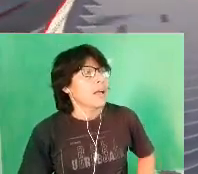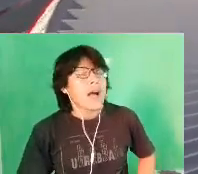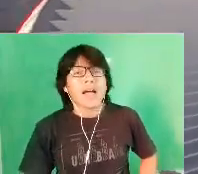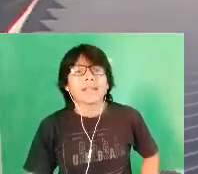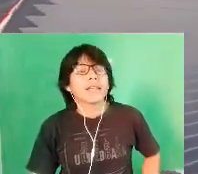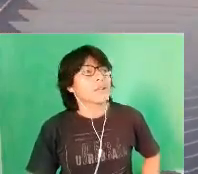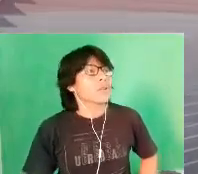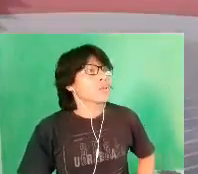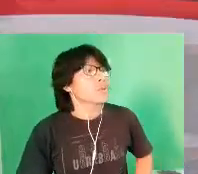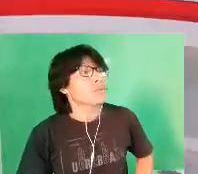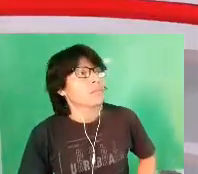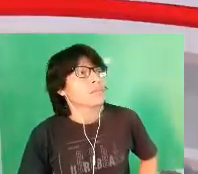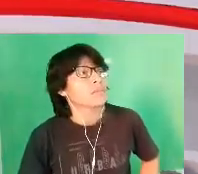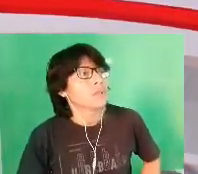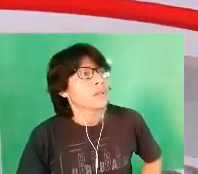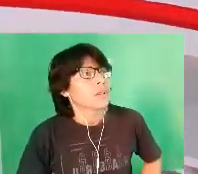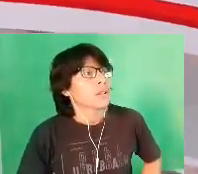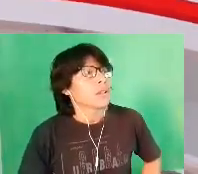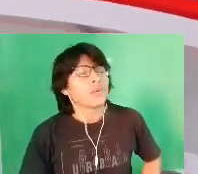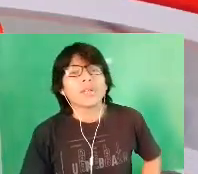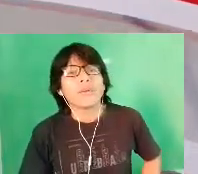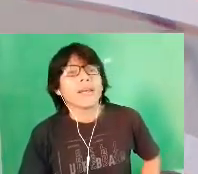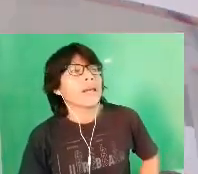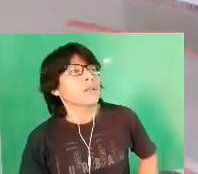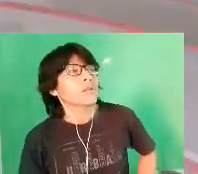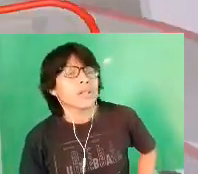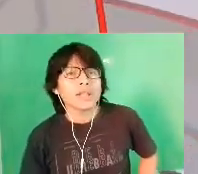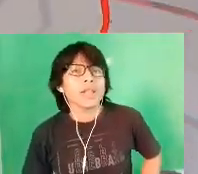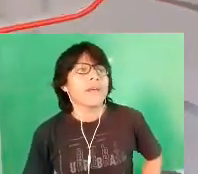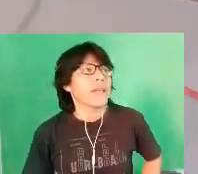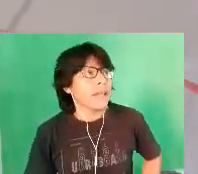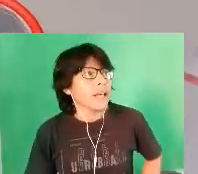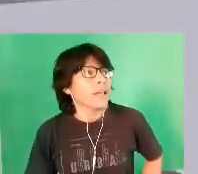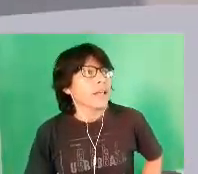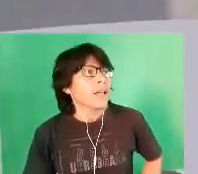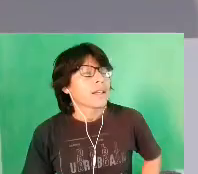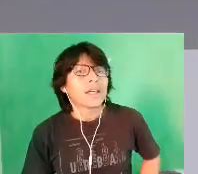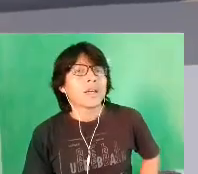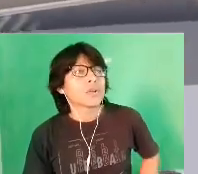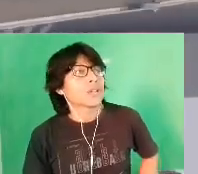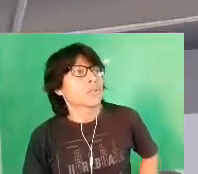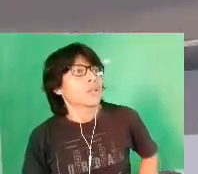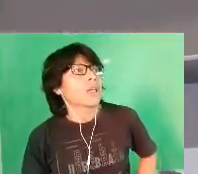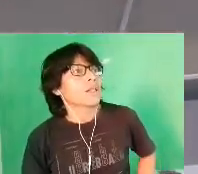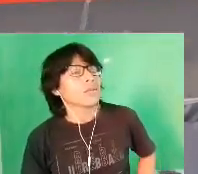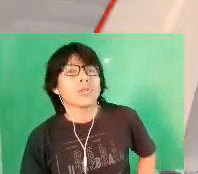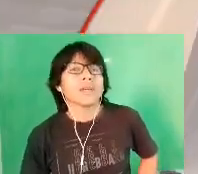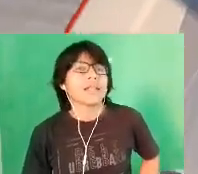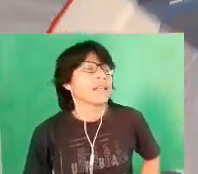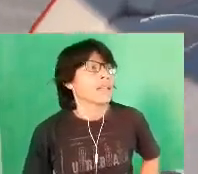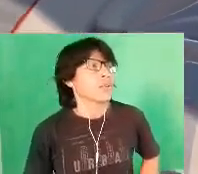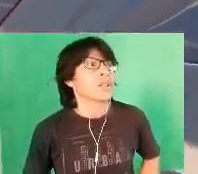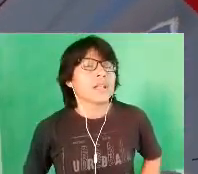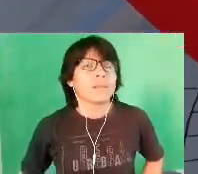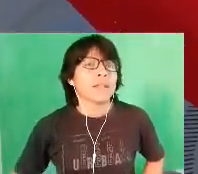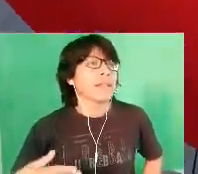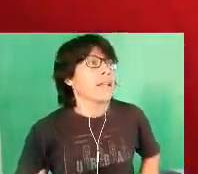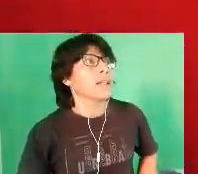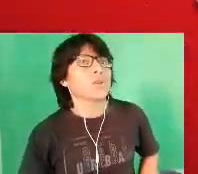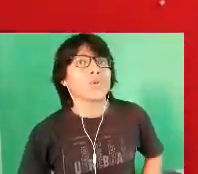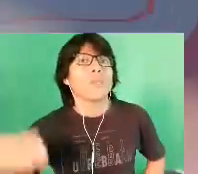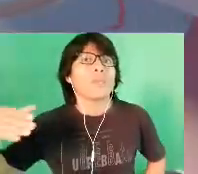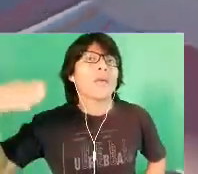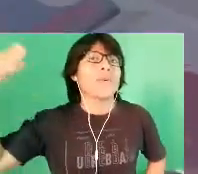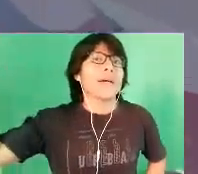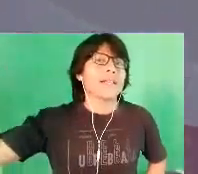Ayotzinapa a hacer destrozo. No se veía eso. Sí se veía que los estudiantes normalistas de Ayotzinapa